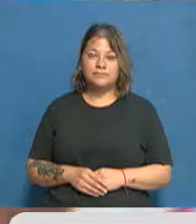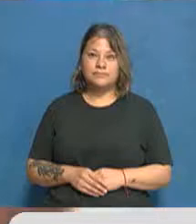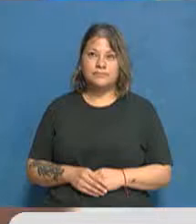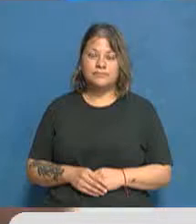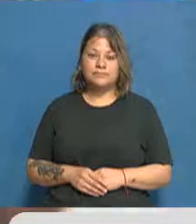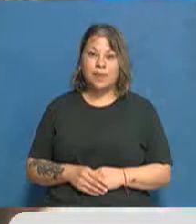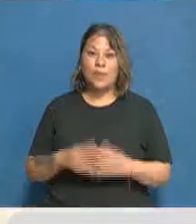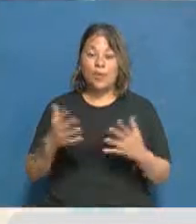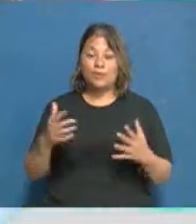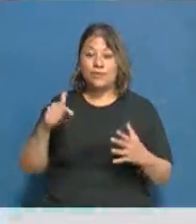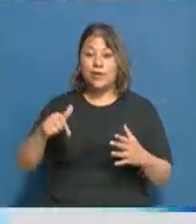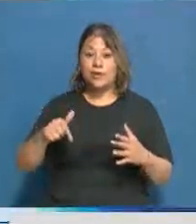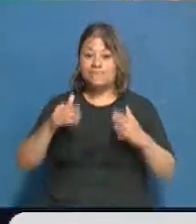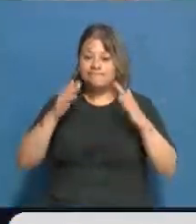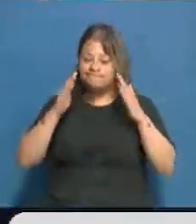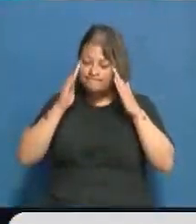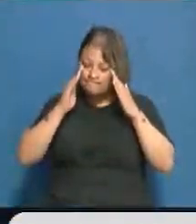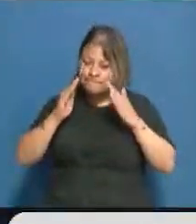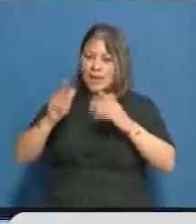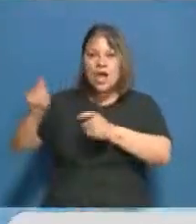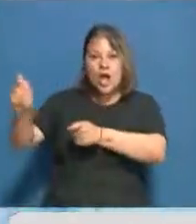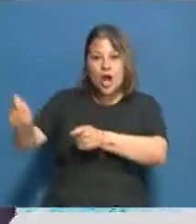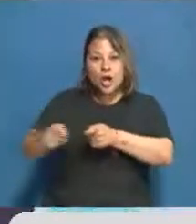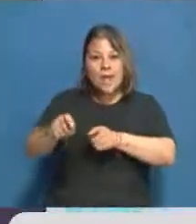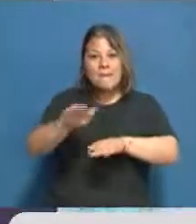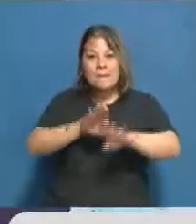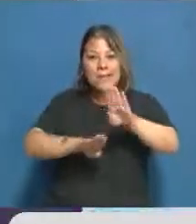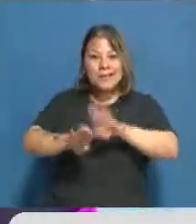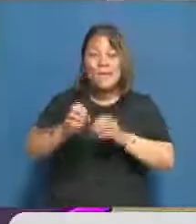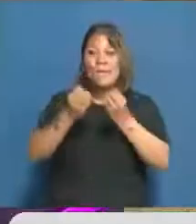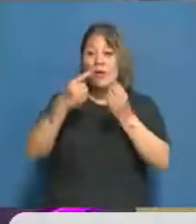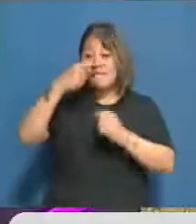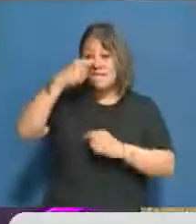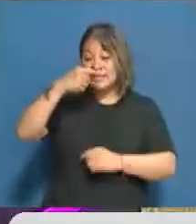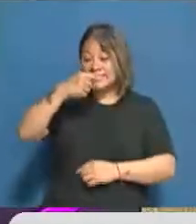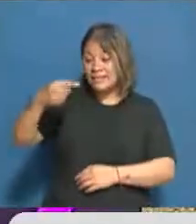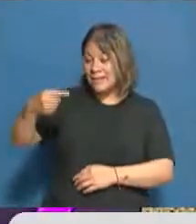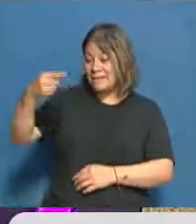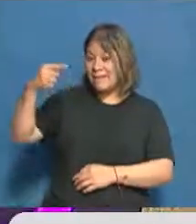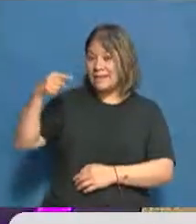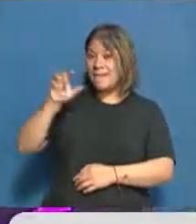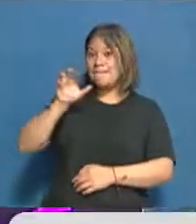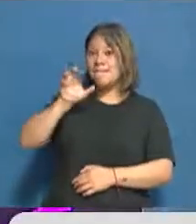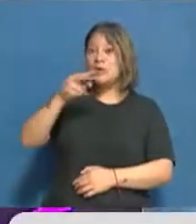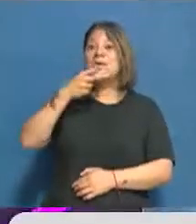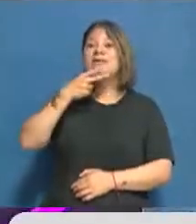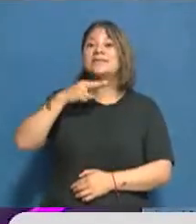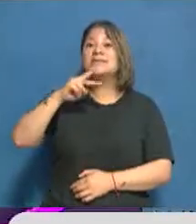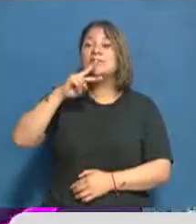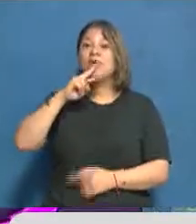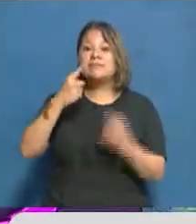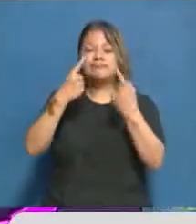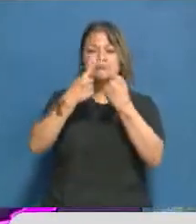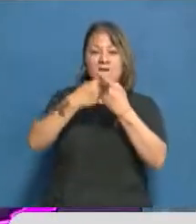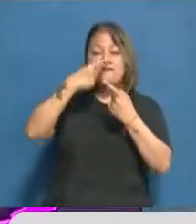Bueno nos vamos a meter con el hockey sobre patines porque el fin de semana pasado en San Juan se desarrollaron los las finales en